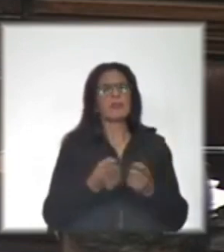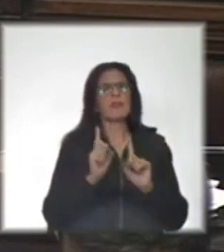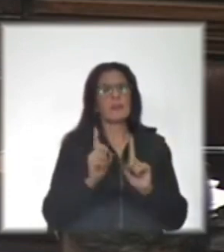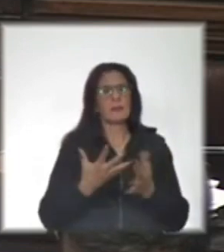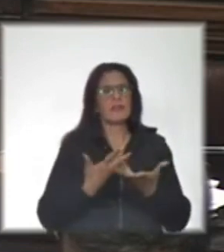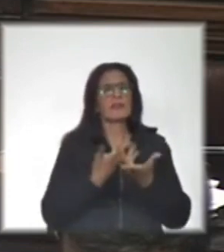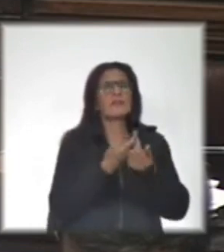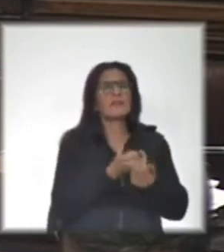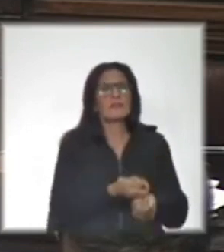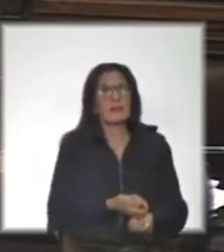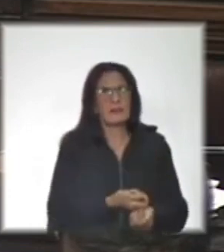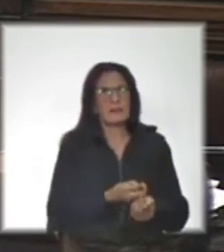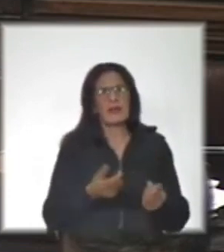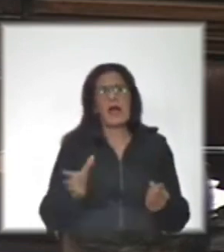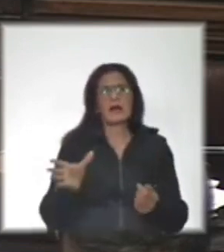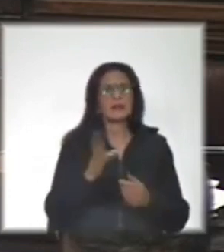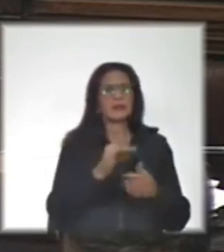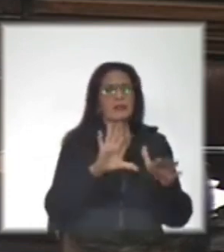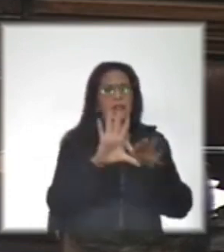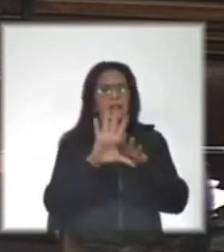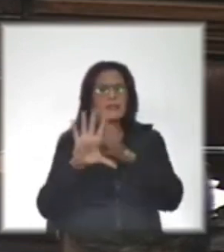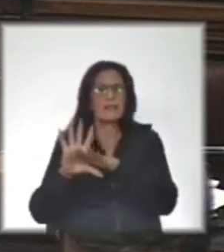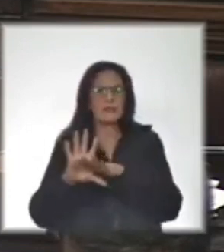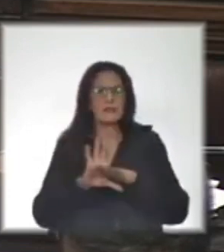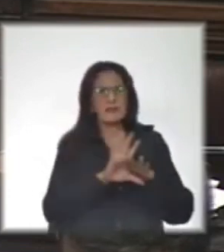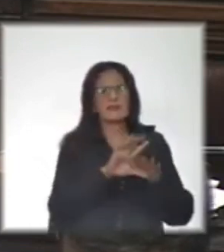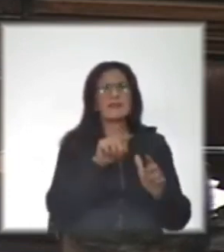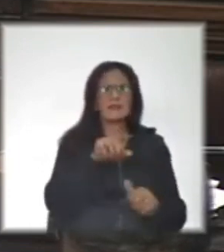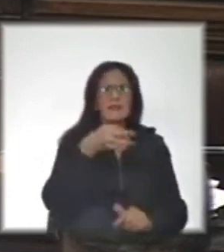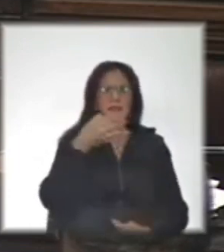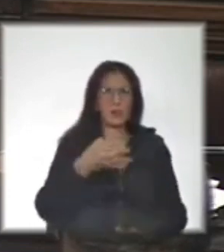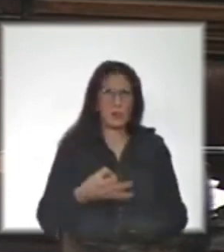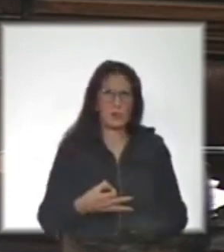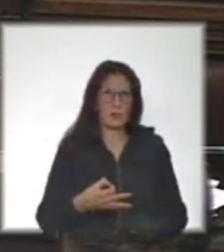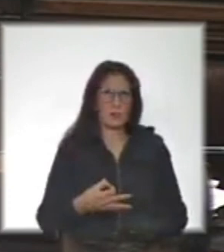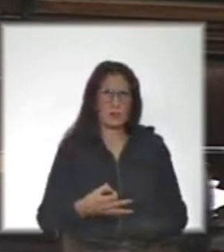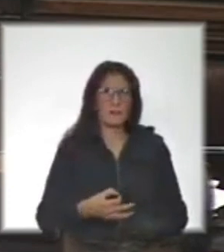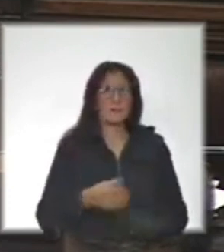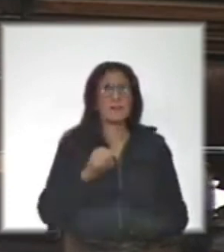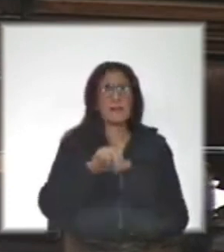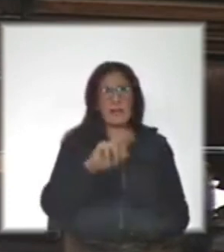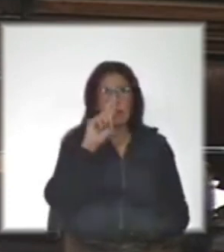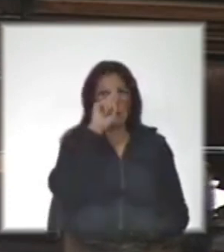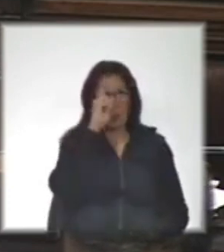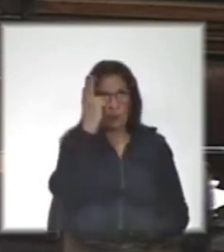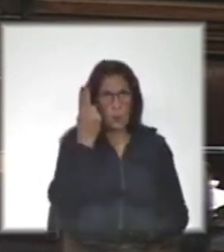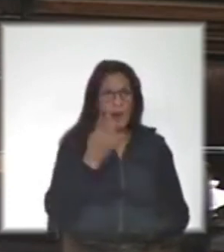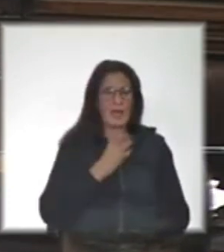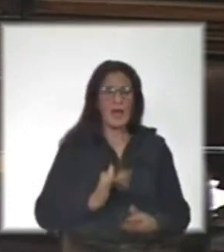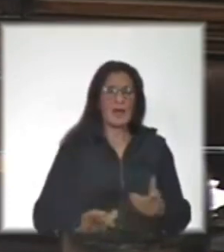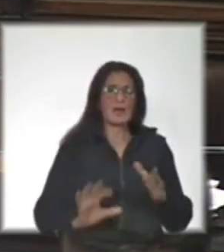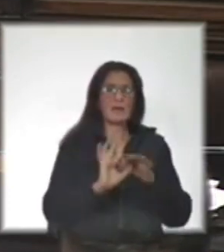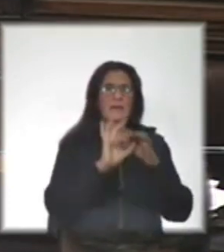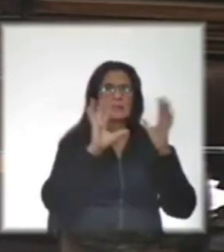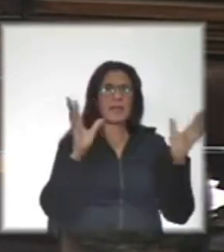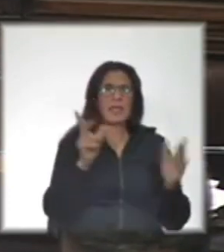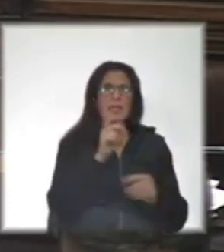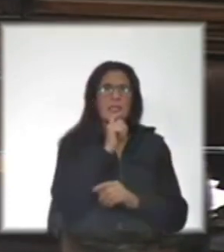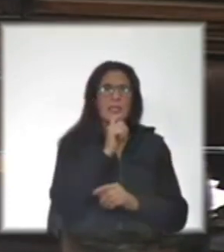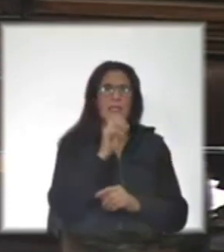todos los partidos coinciden, eso lo aseguro, que en el Uruguay hay una libertad de empresa